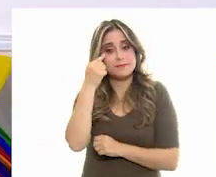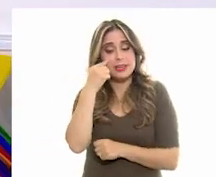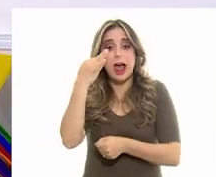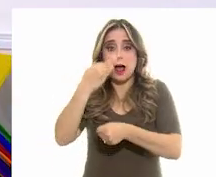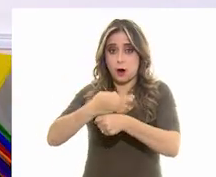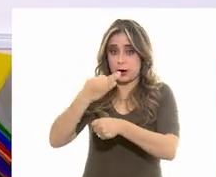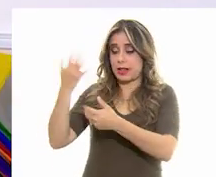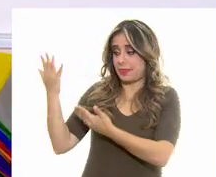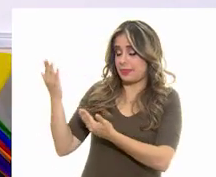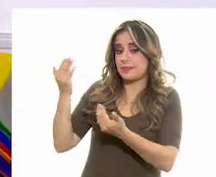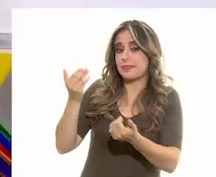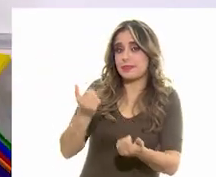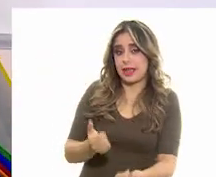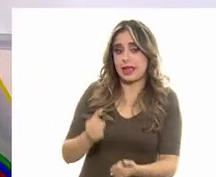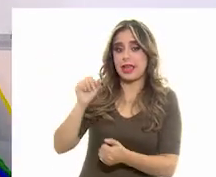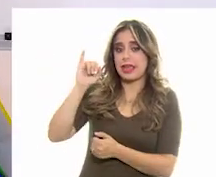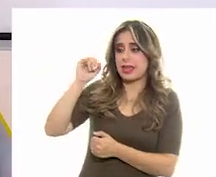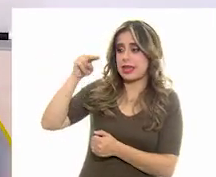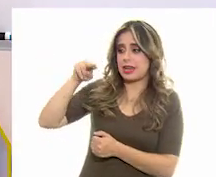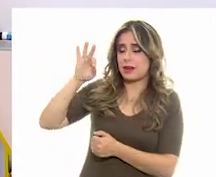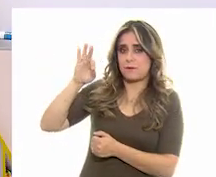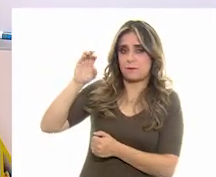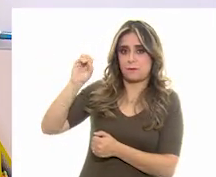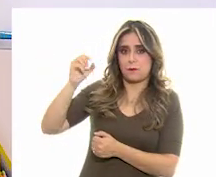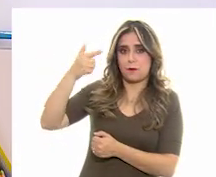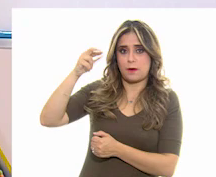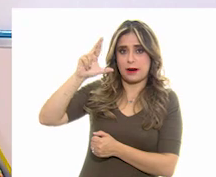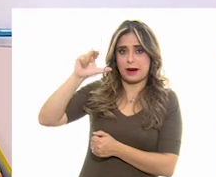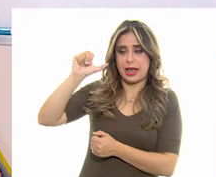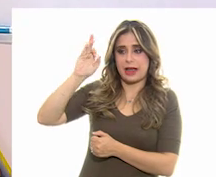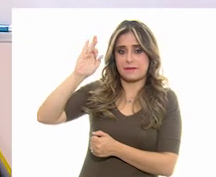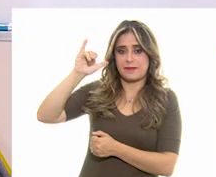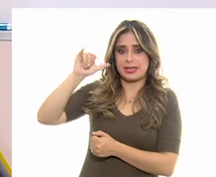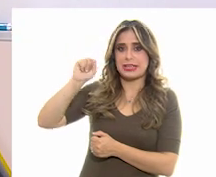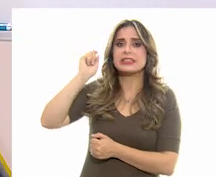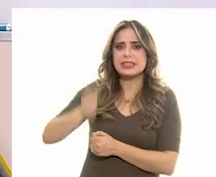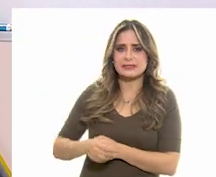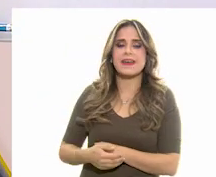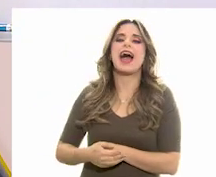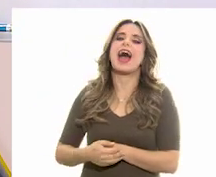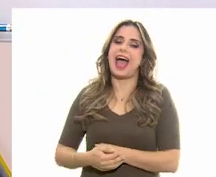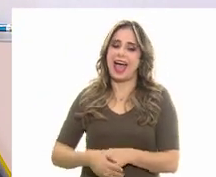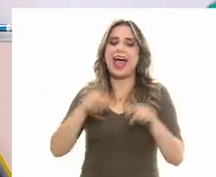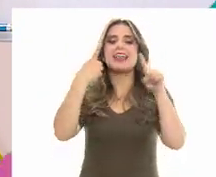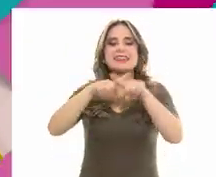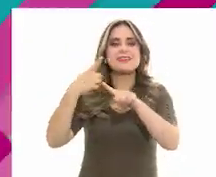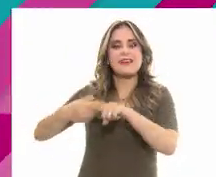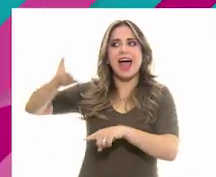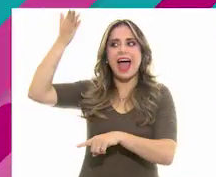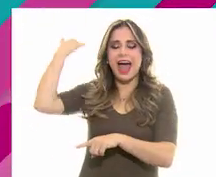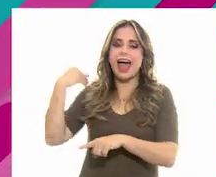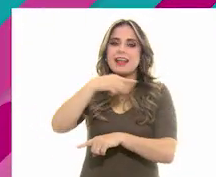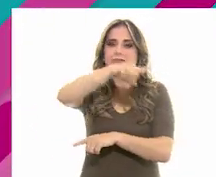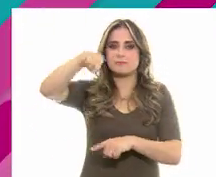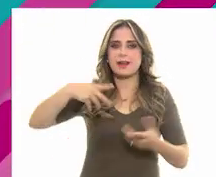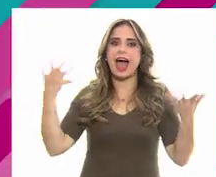las infografías que hemos hecho, los borradores... Exacto. Y entonces,